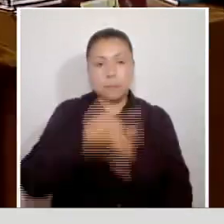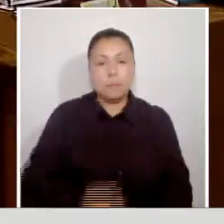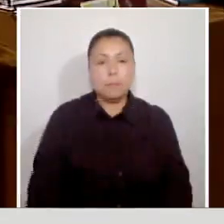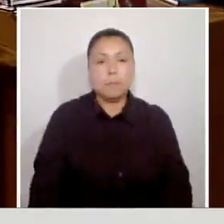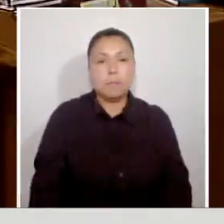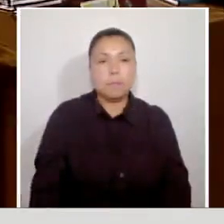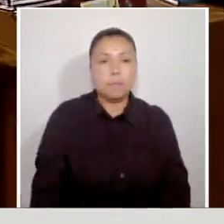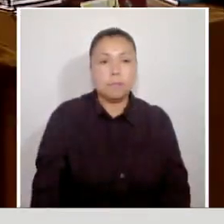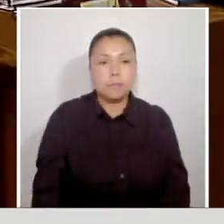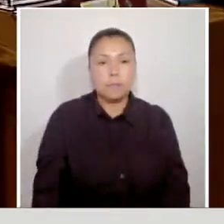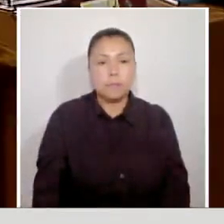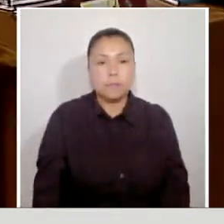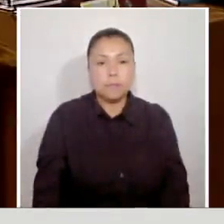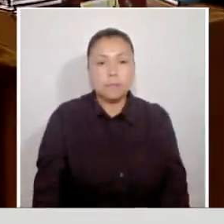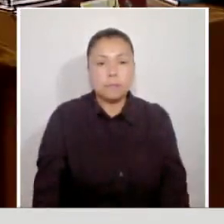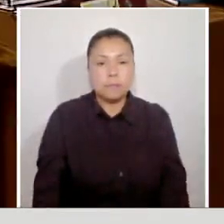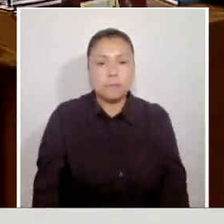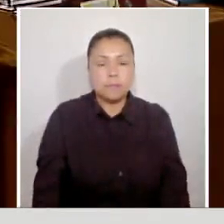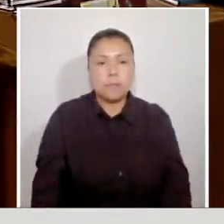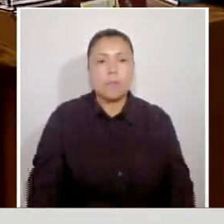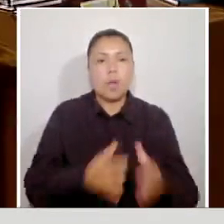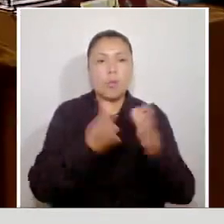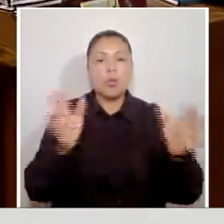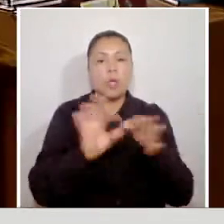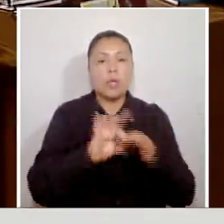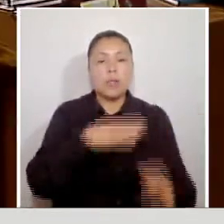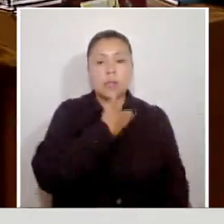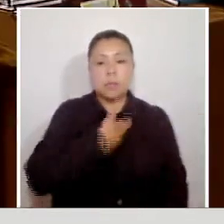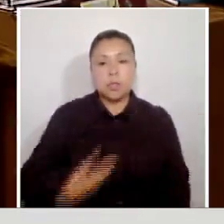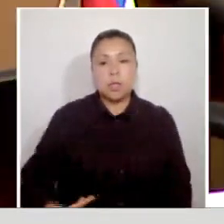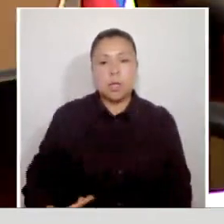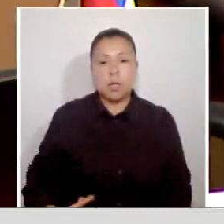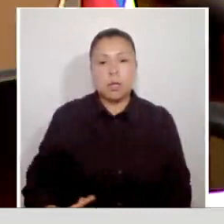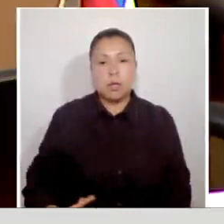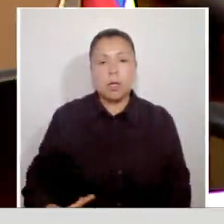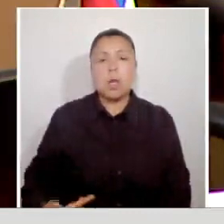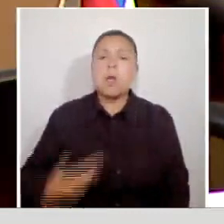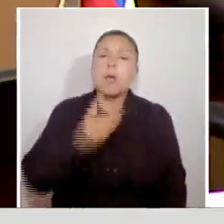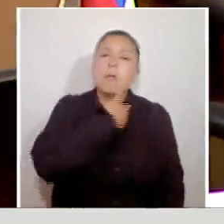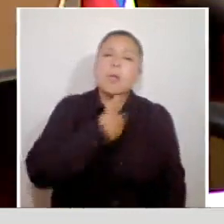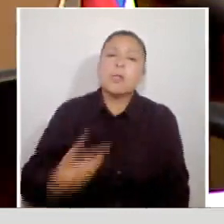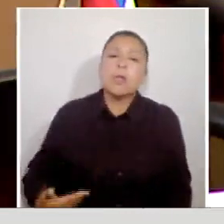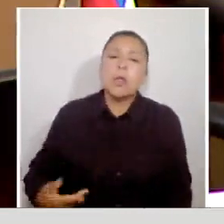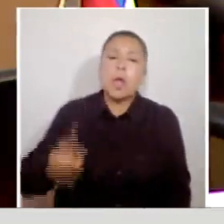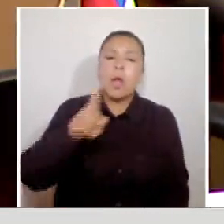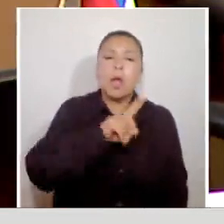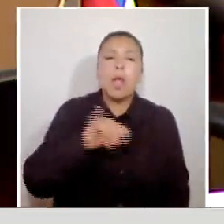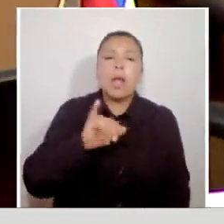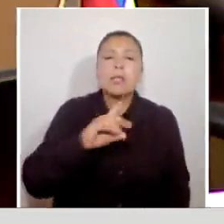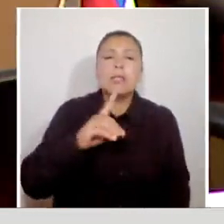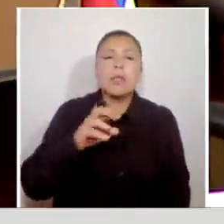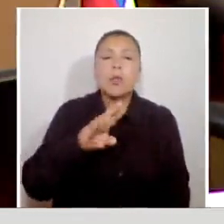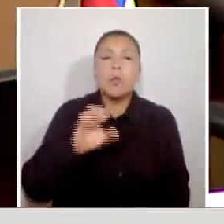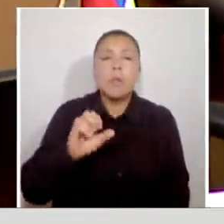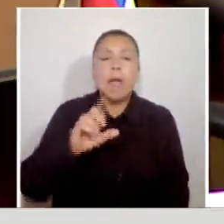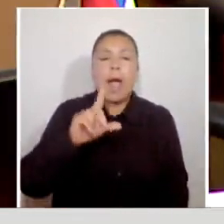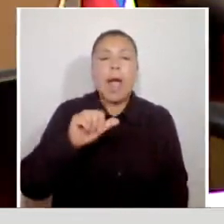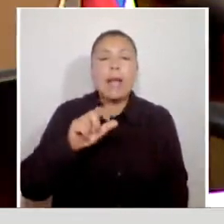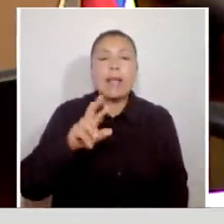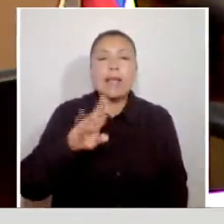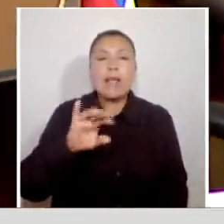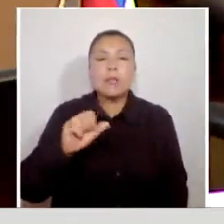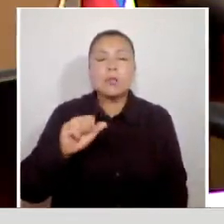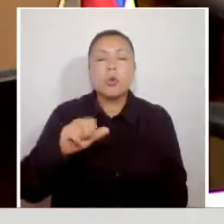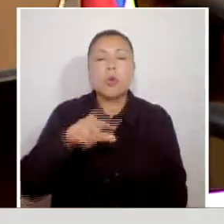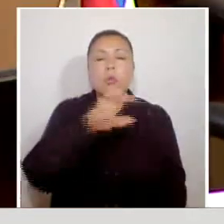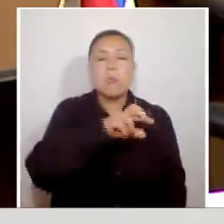urtica Muchas gracias presidente presidente el síndrome de alción parental es un tipo de violencia